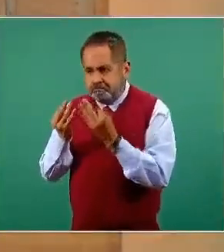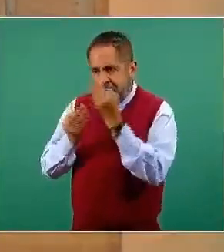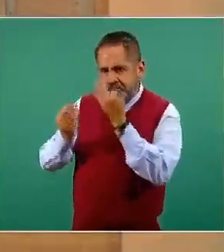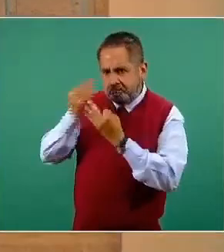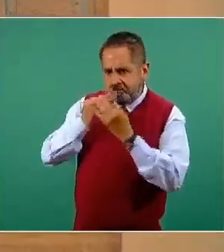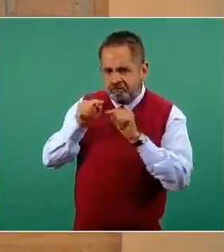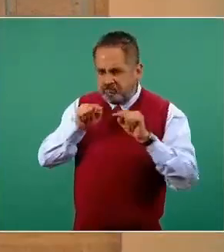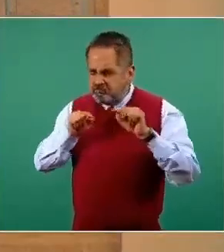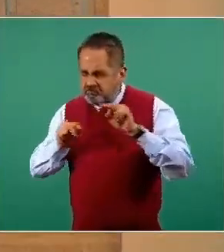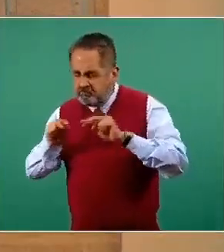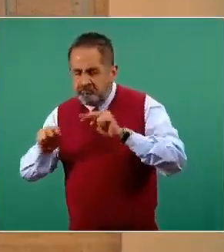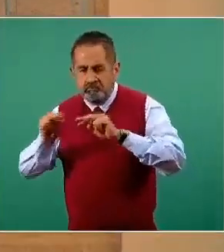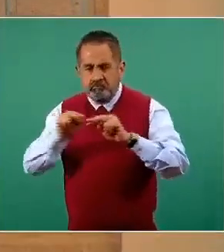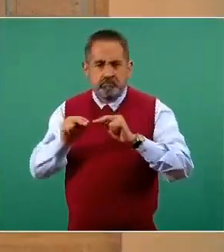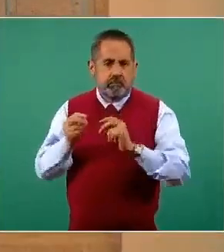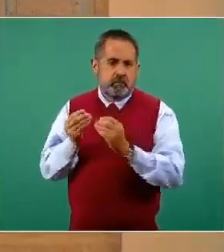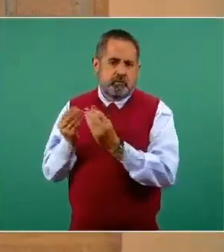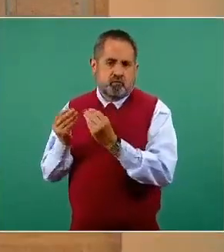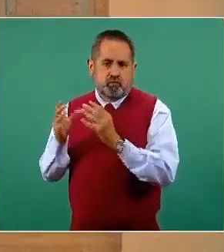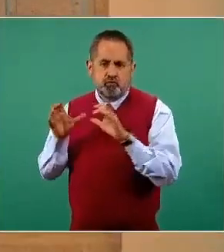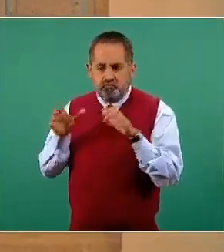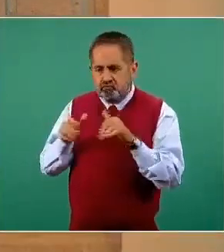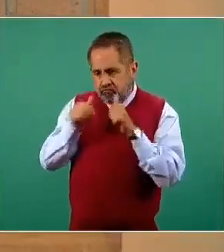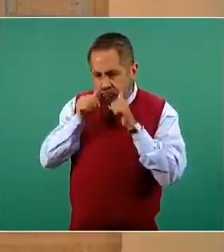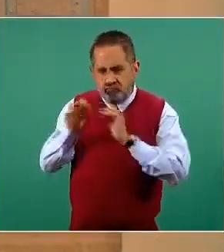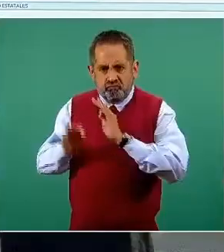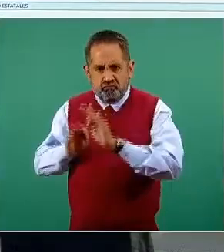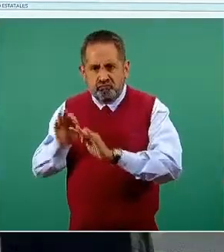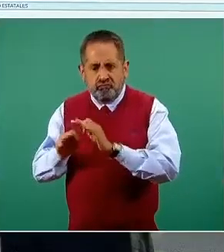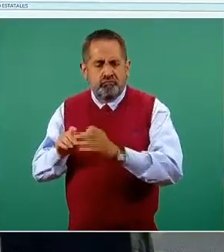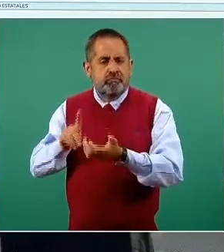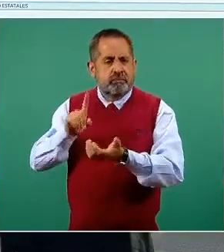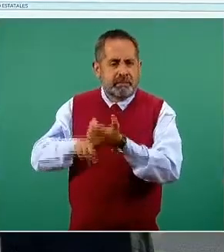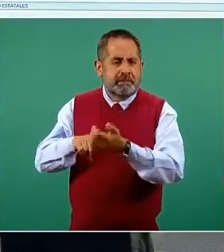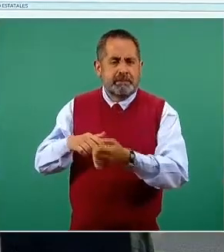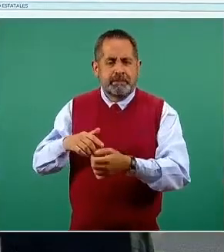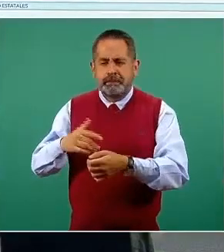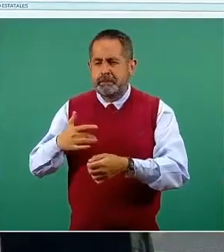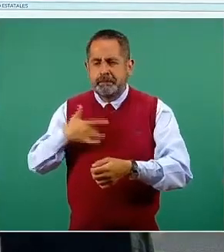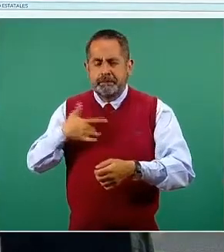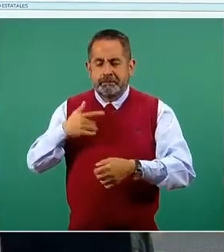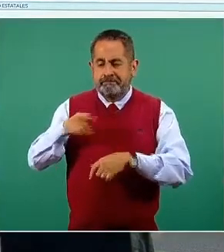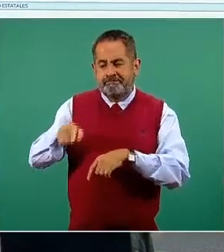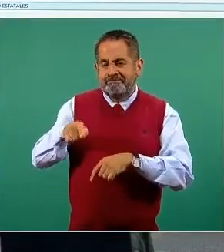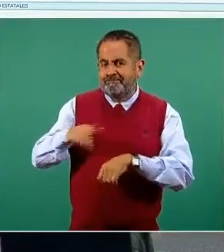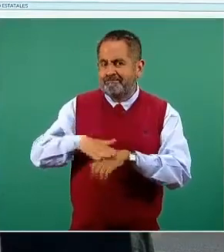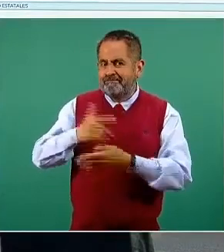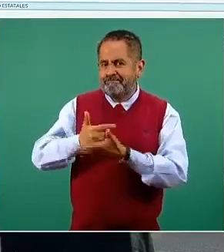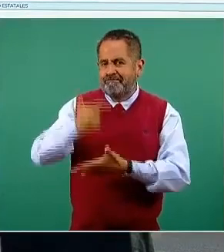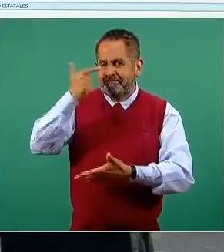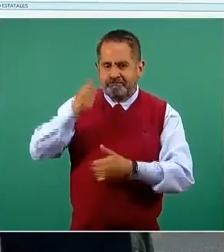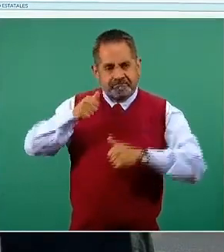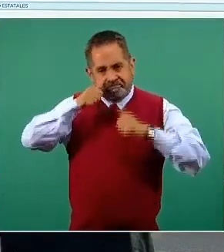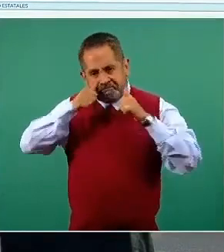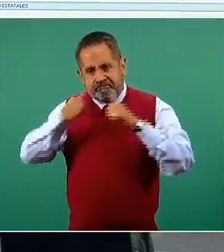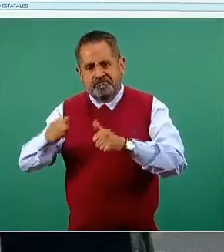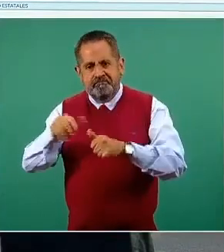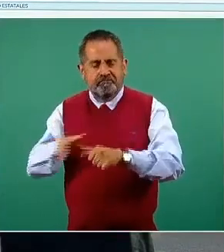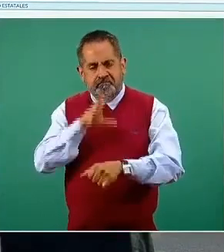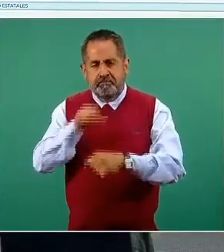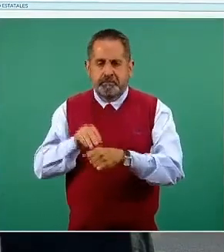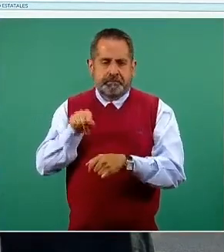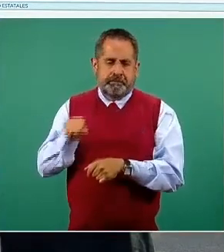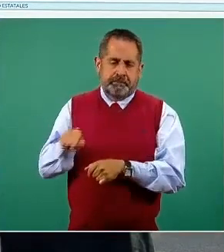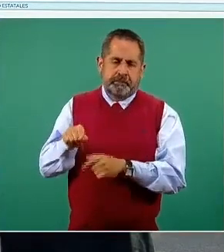de la salud que van a poder atender los signos y síntomas de gravedad de una persona que requiere la utilización